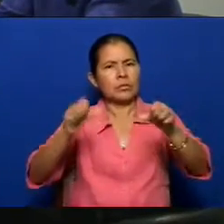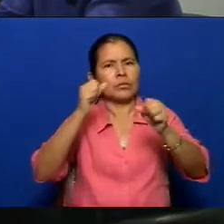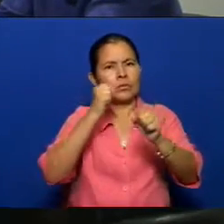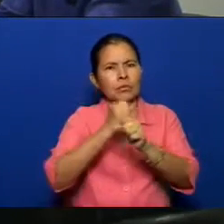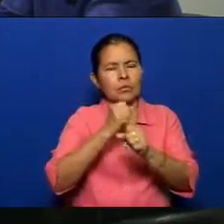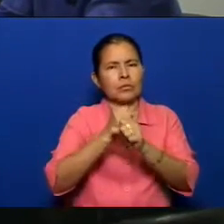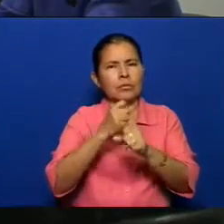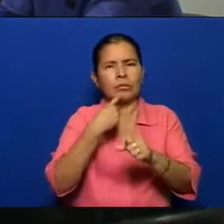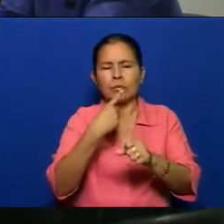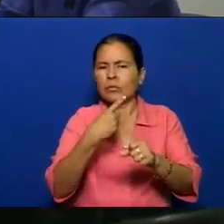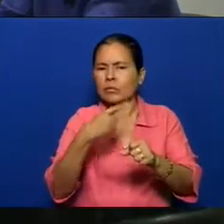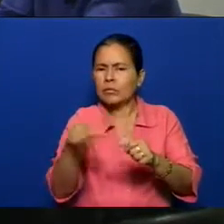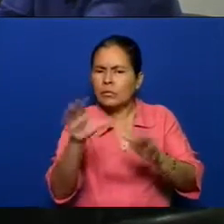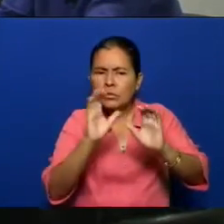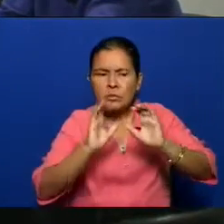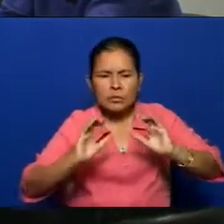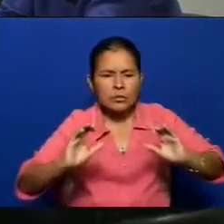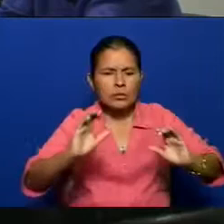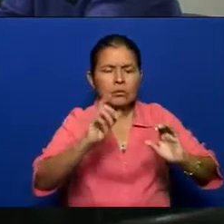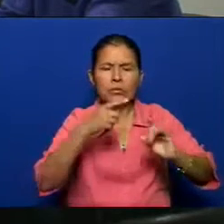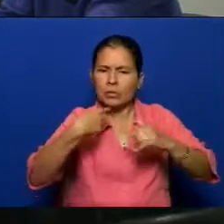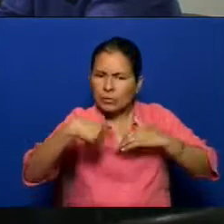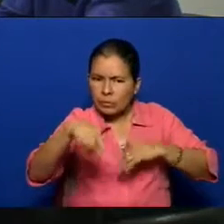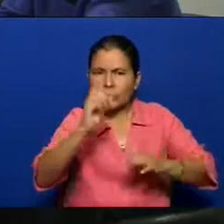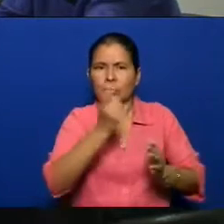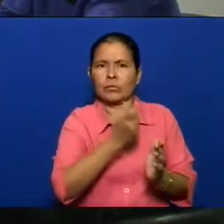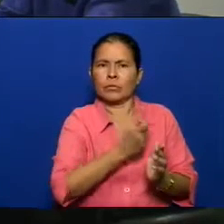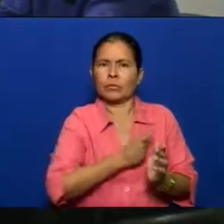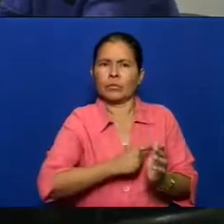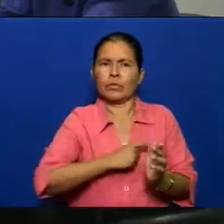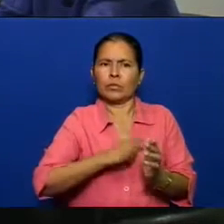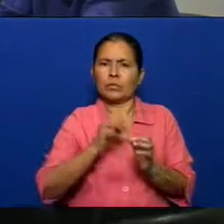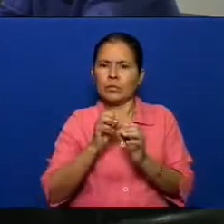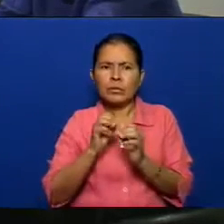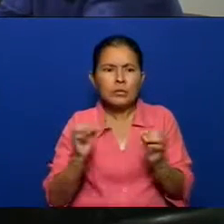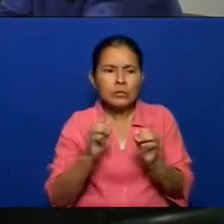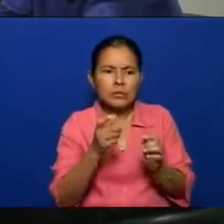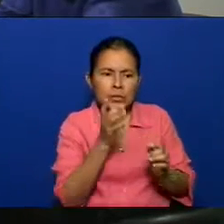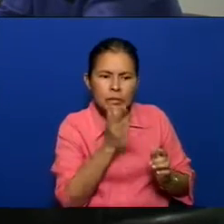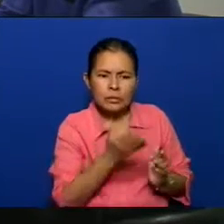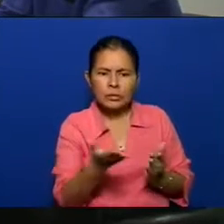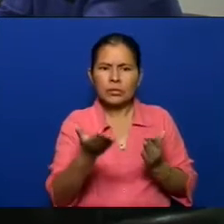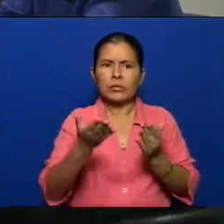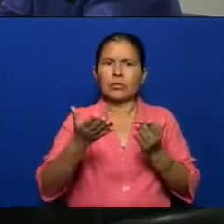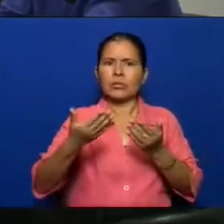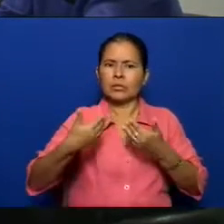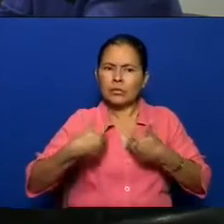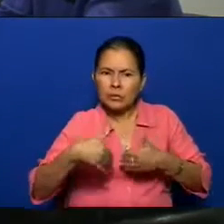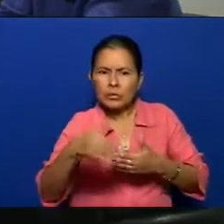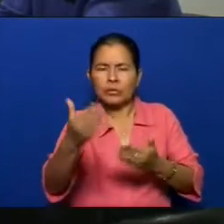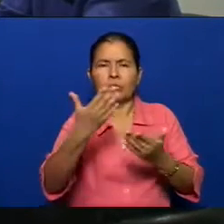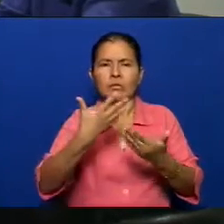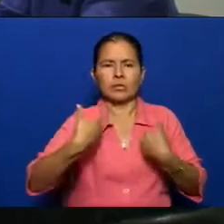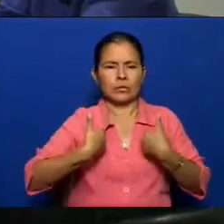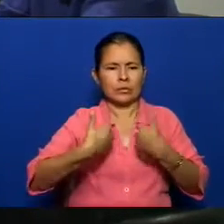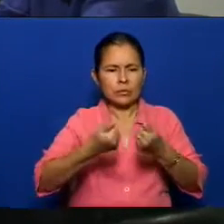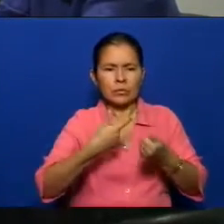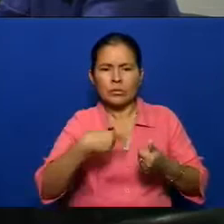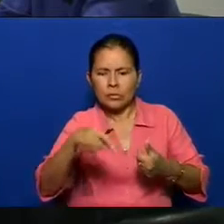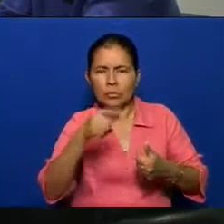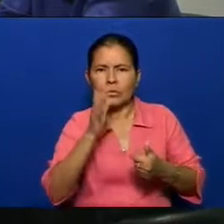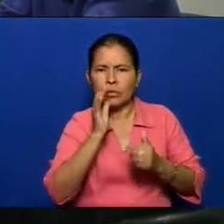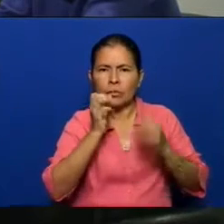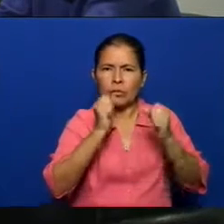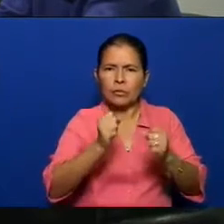que no haya ningún niño sin escuela, no haya ningún niño sin acceso a la salud, ningún niño o